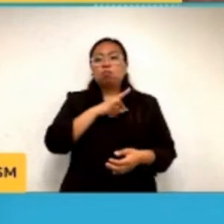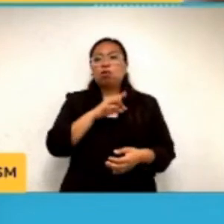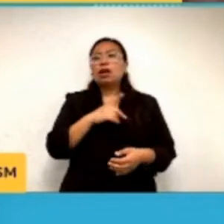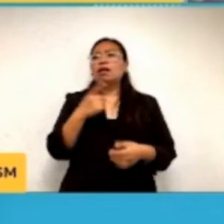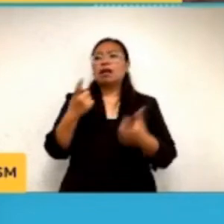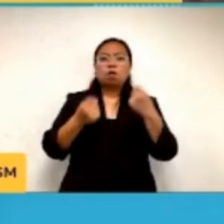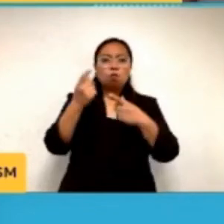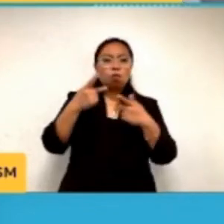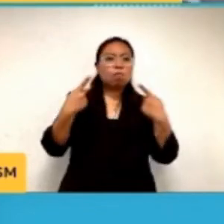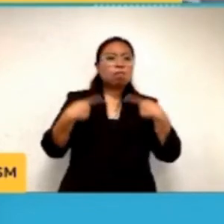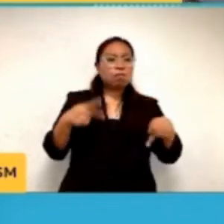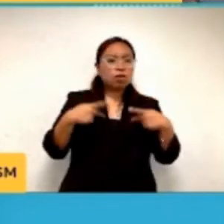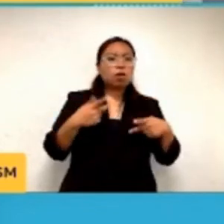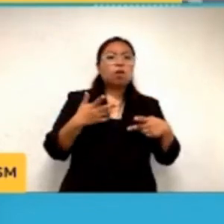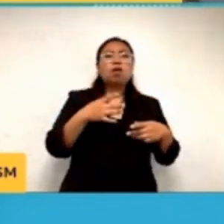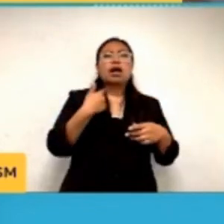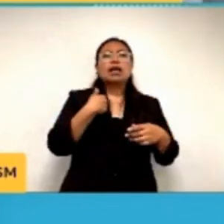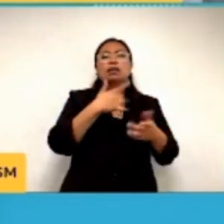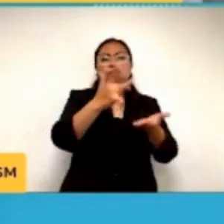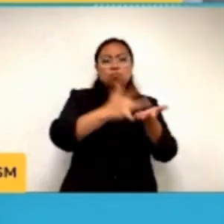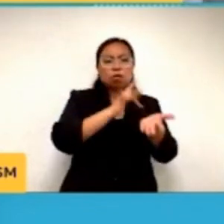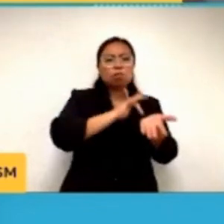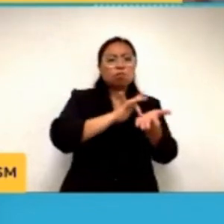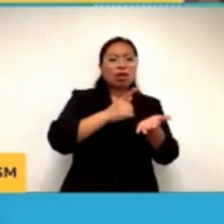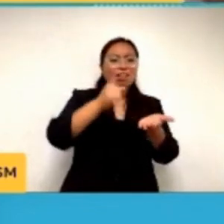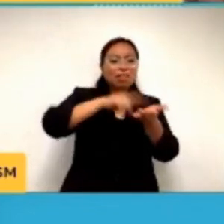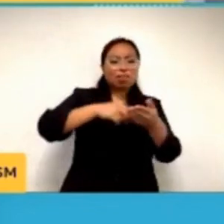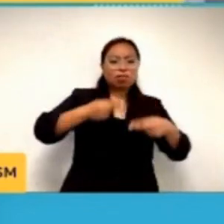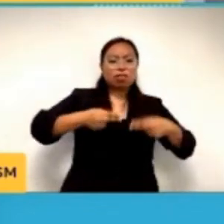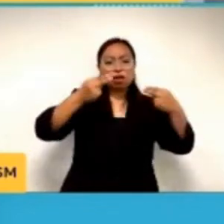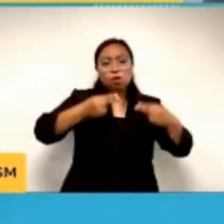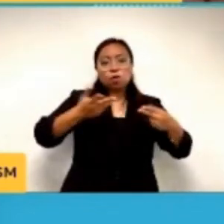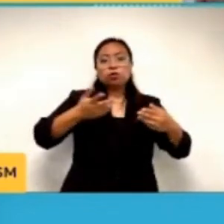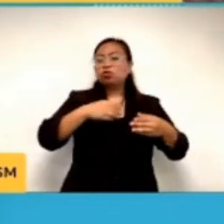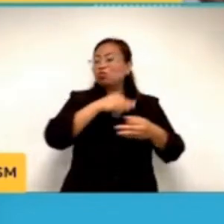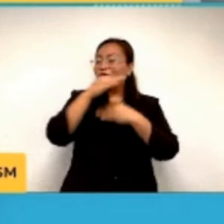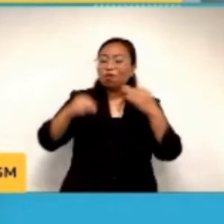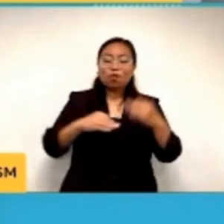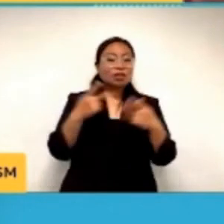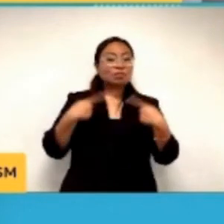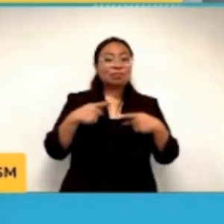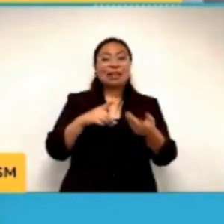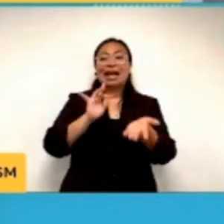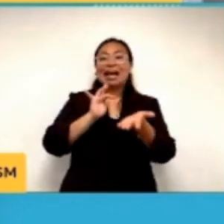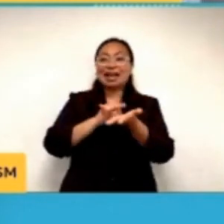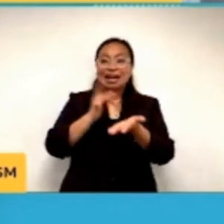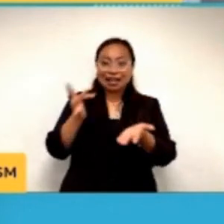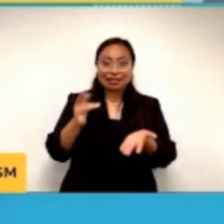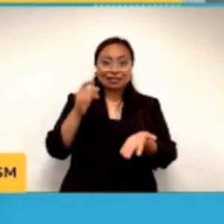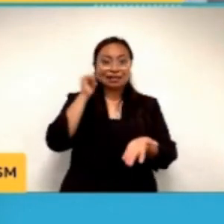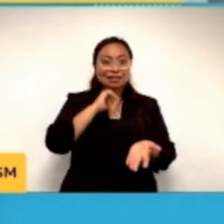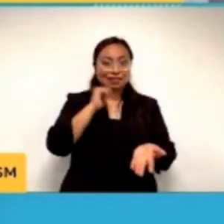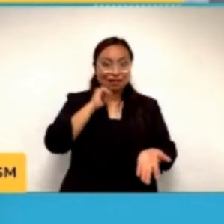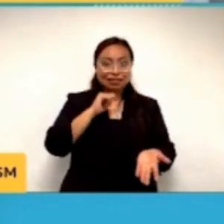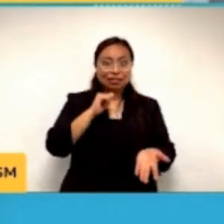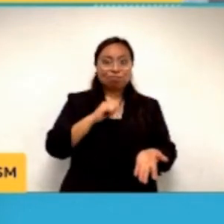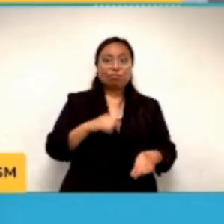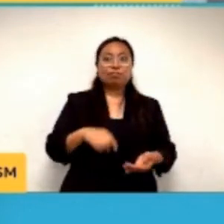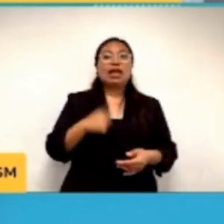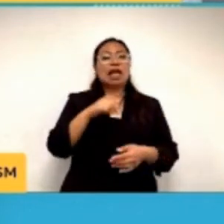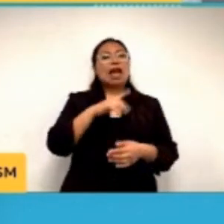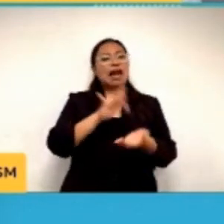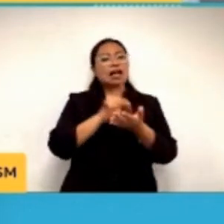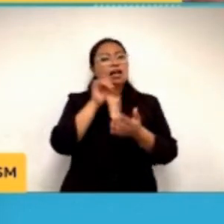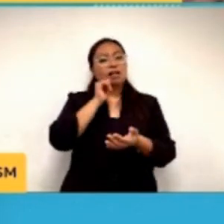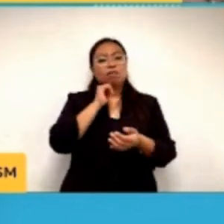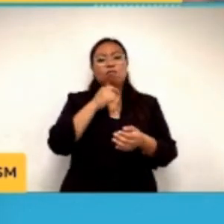aliados corporativos, tus proveedores, toda persona que tuvo alguna contribución en tu vida, asegúrate de reconocerla, asegúrate de celebrarla.